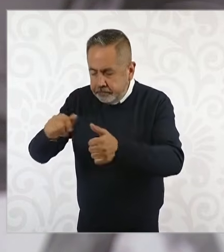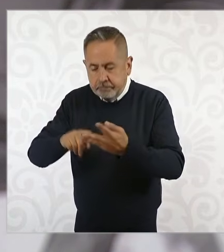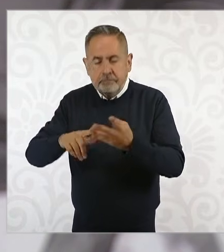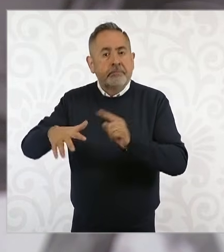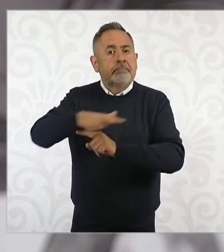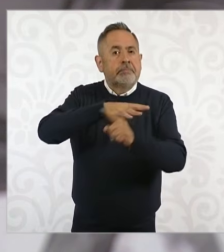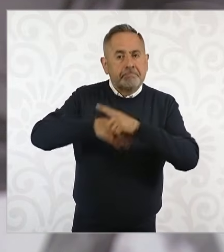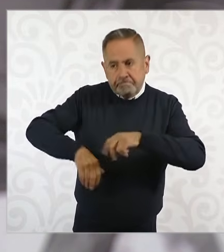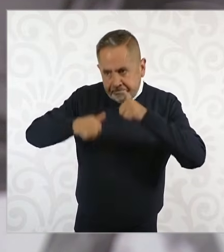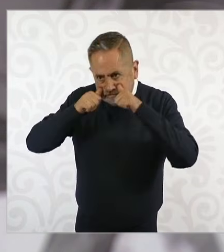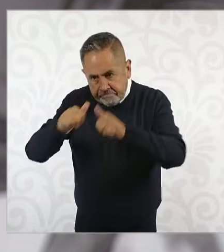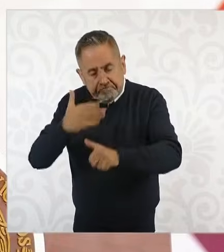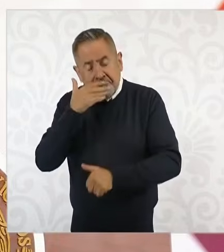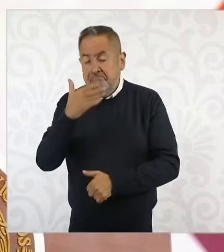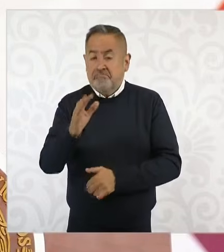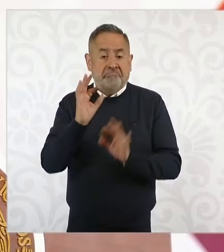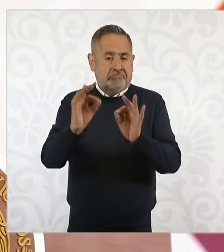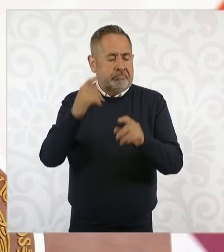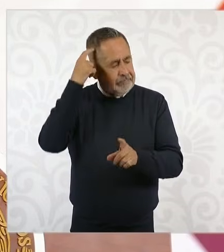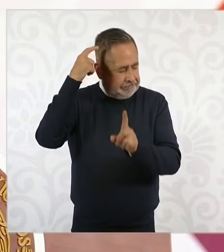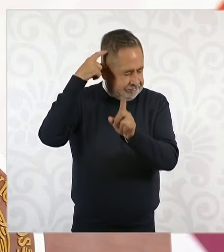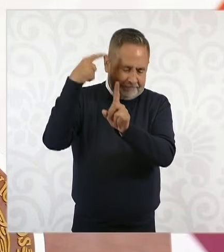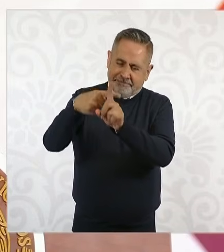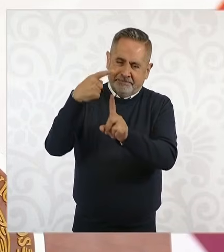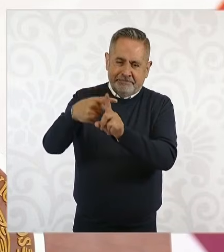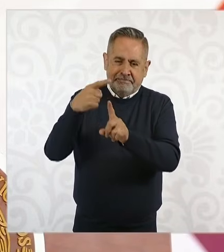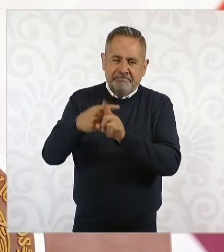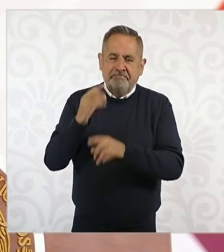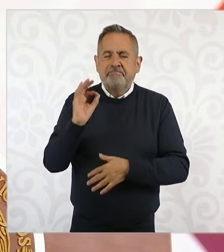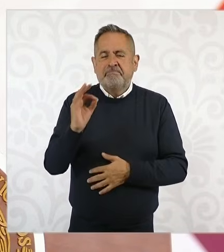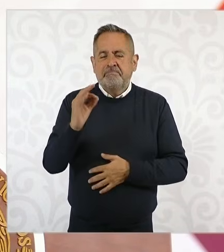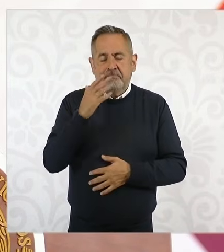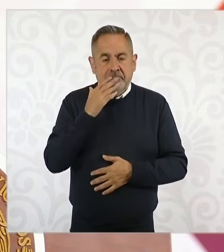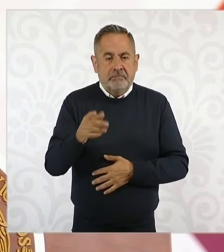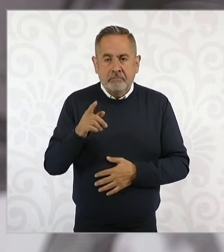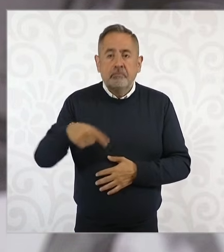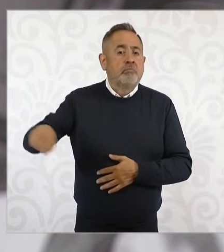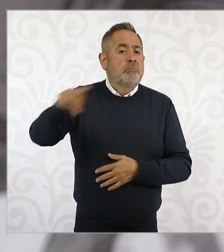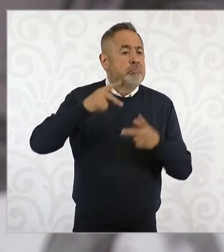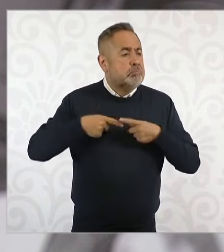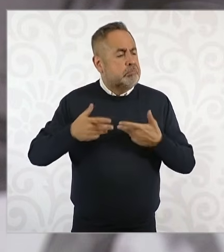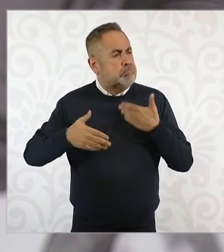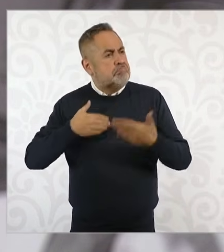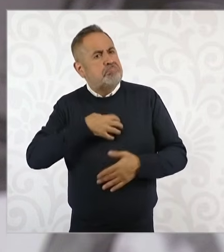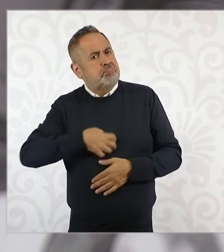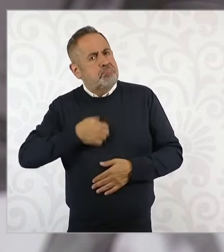ambientales. Estamos muy optimistas y eso se nota en la gente.